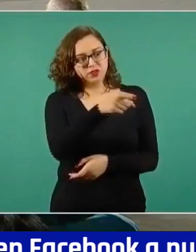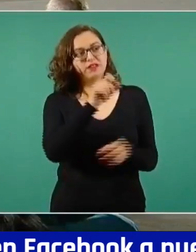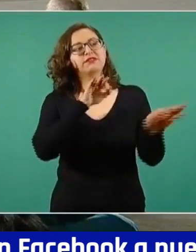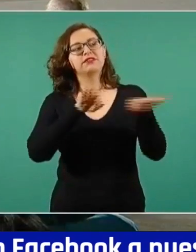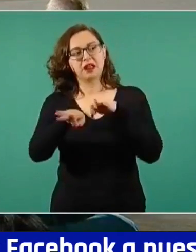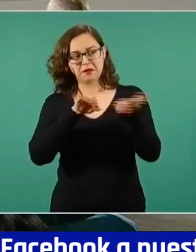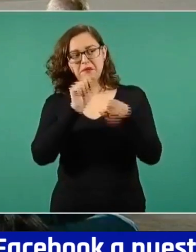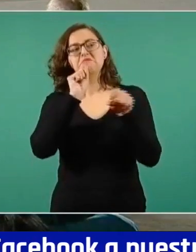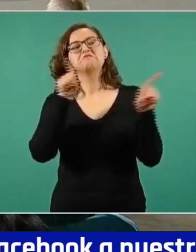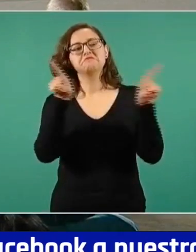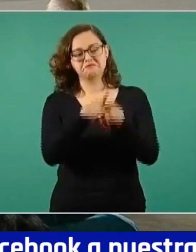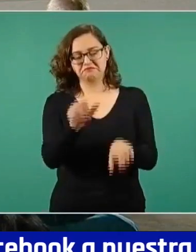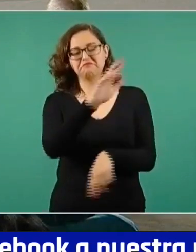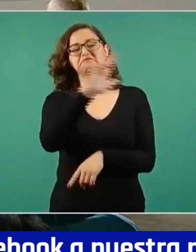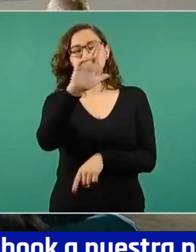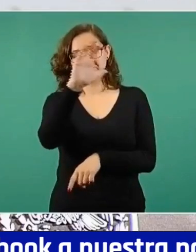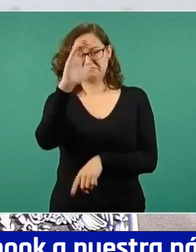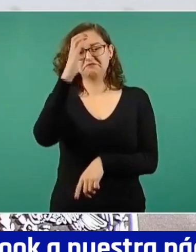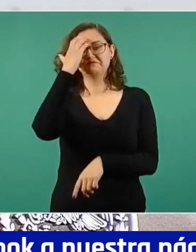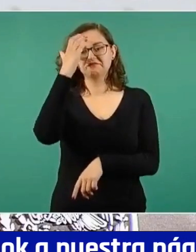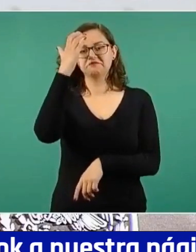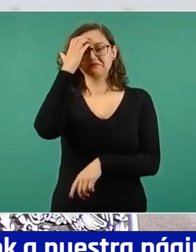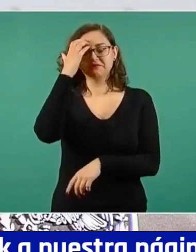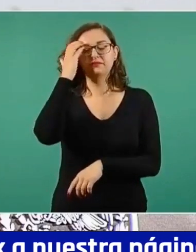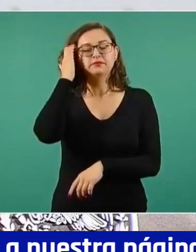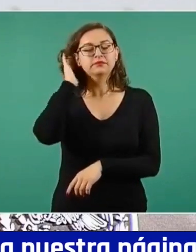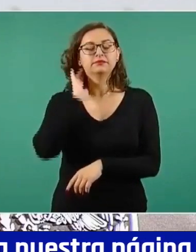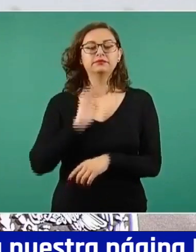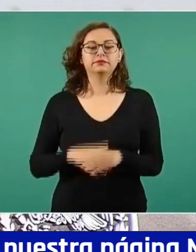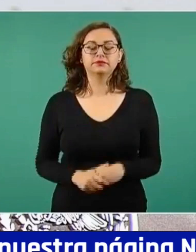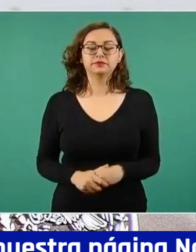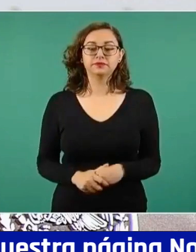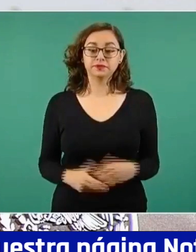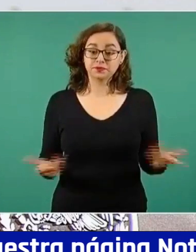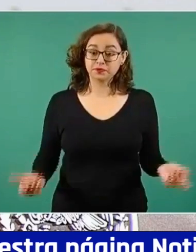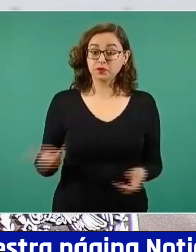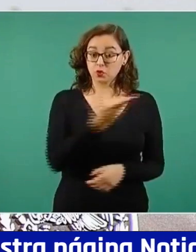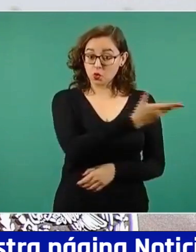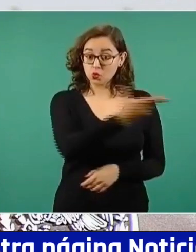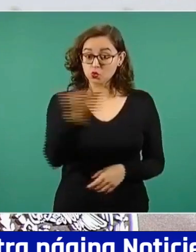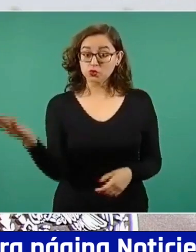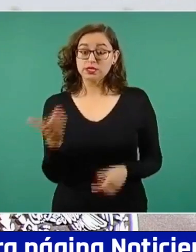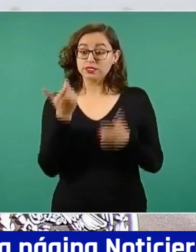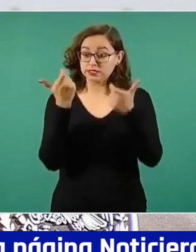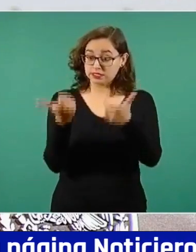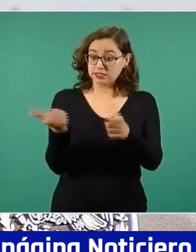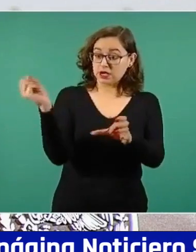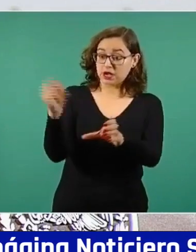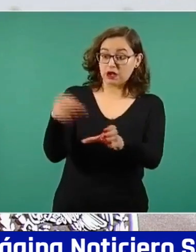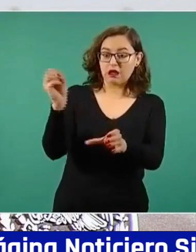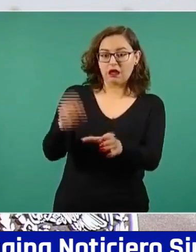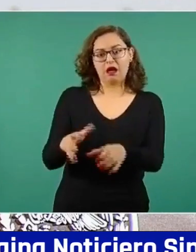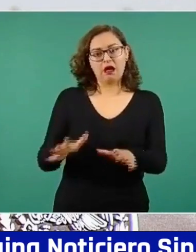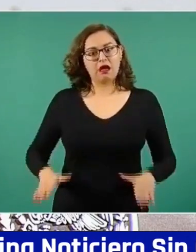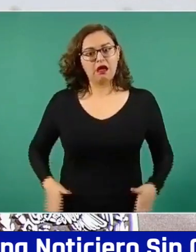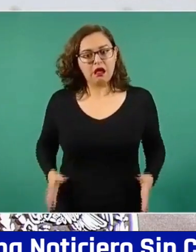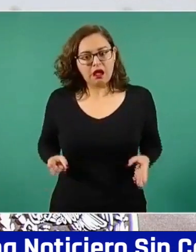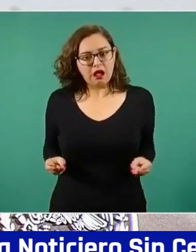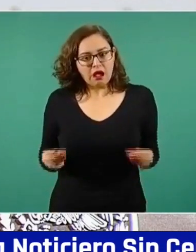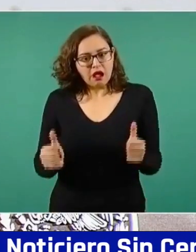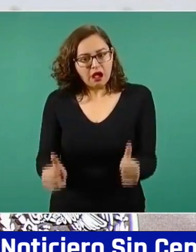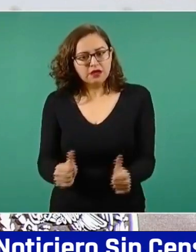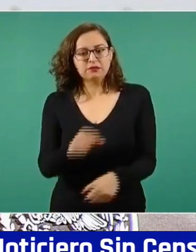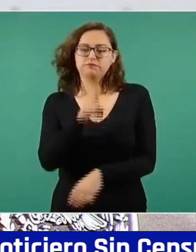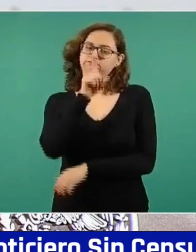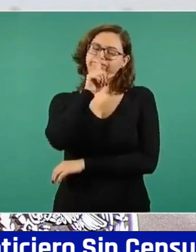se lo reconoce. Donar a la Cruz Roja Mexicana no es un gasto, es una inversión. Es una institución transparente con